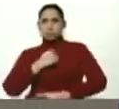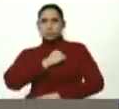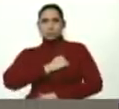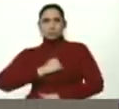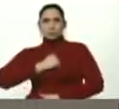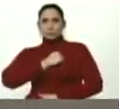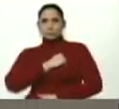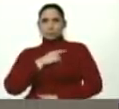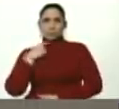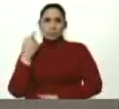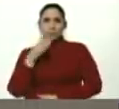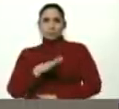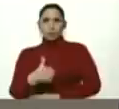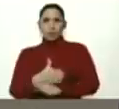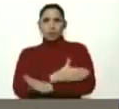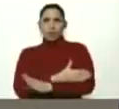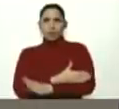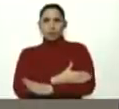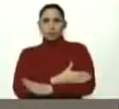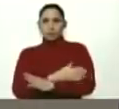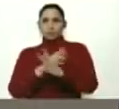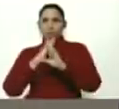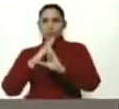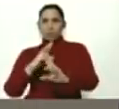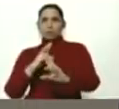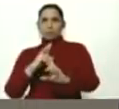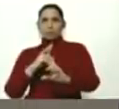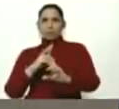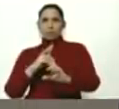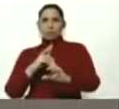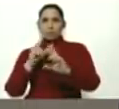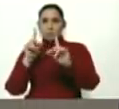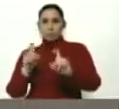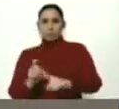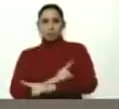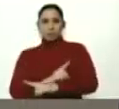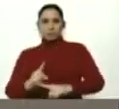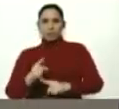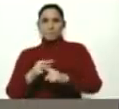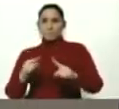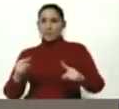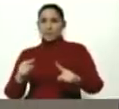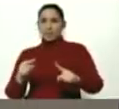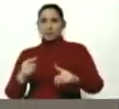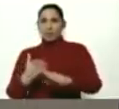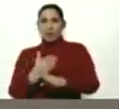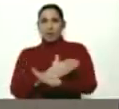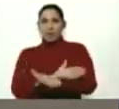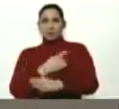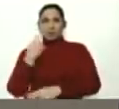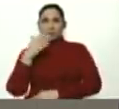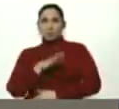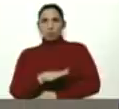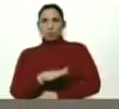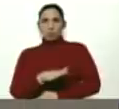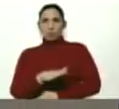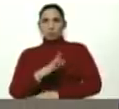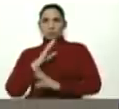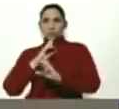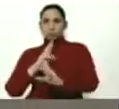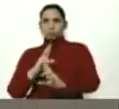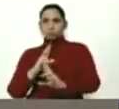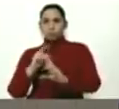lamentablemente fallece antes de que llegue el resultado de la prueba rápida, pero como posterior al fallecimiento llegó el resultado